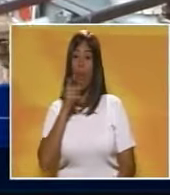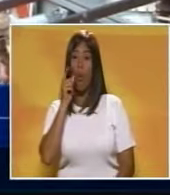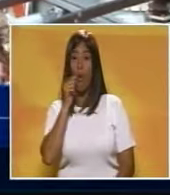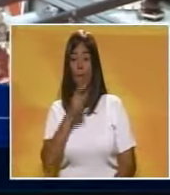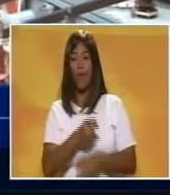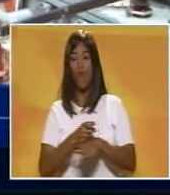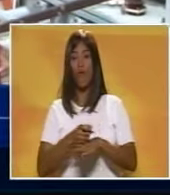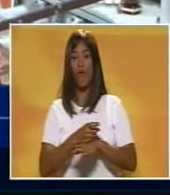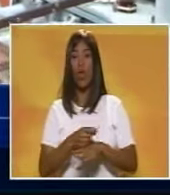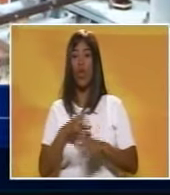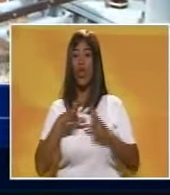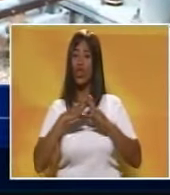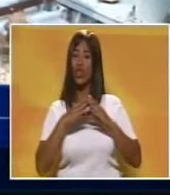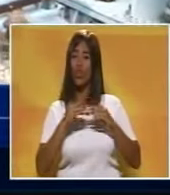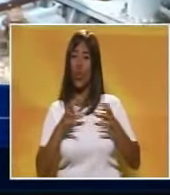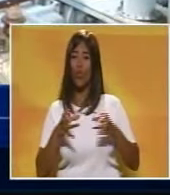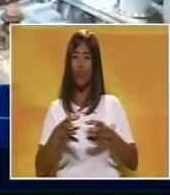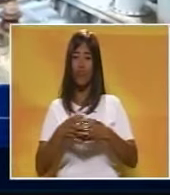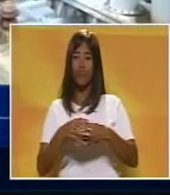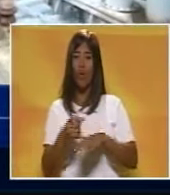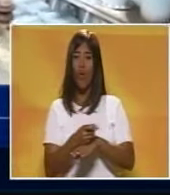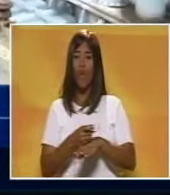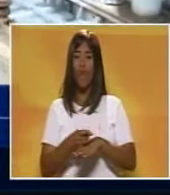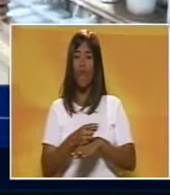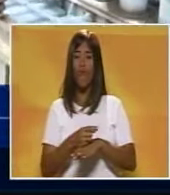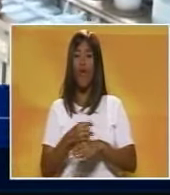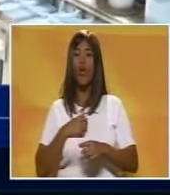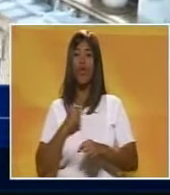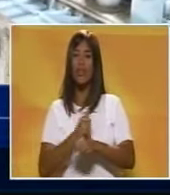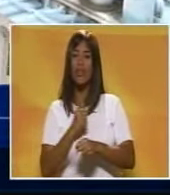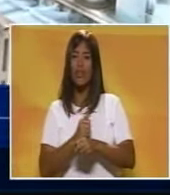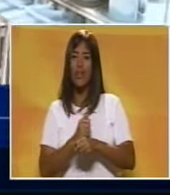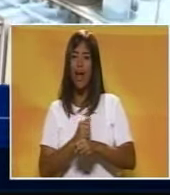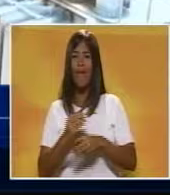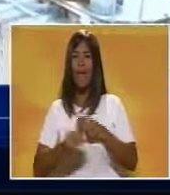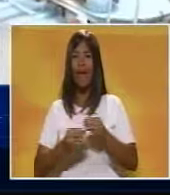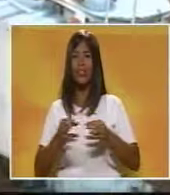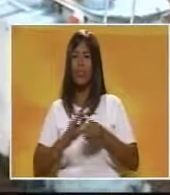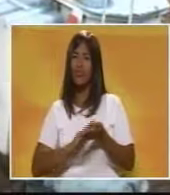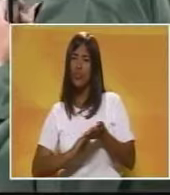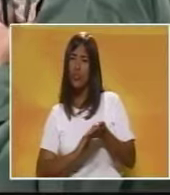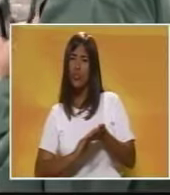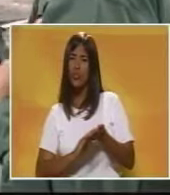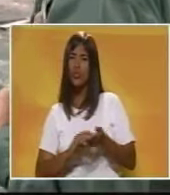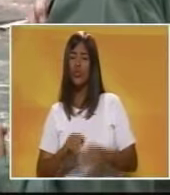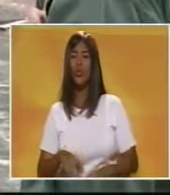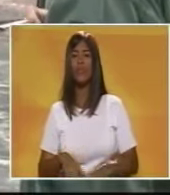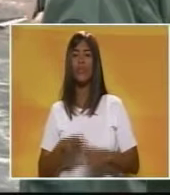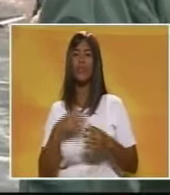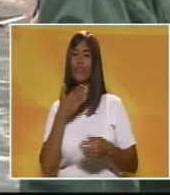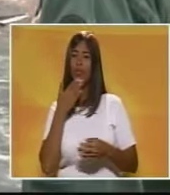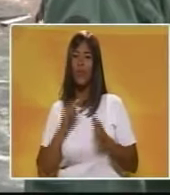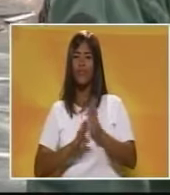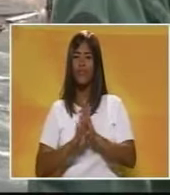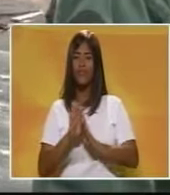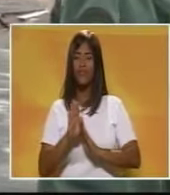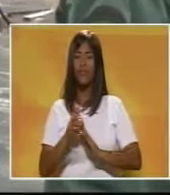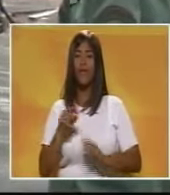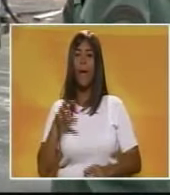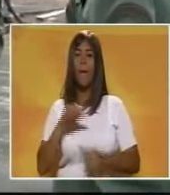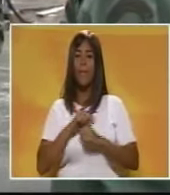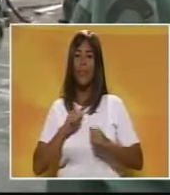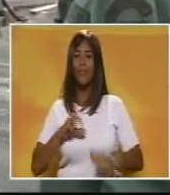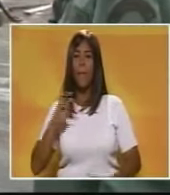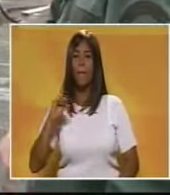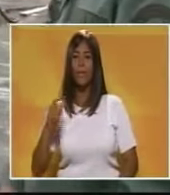tren ejecutivo trabaja en función de la normalización y mejoras en los servicios básicos. Desde el Estado portugués, Emmanuel